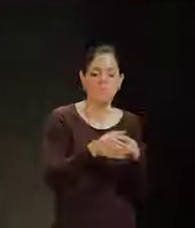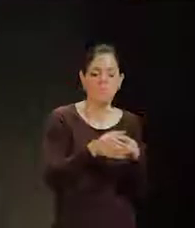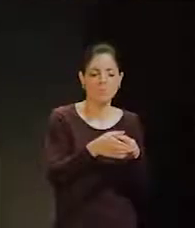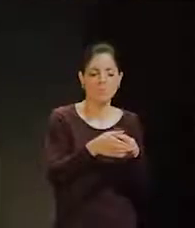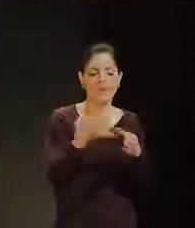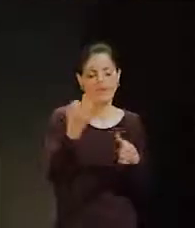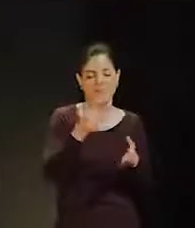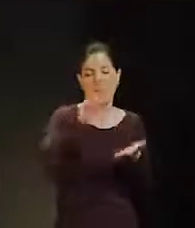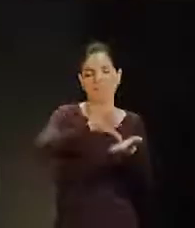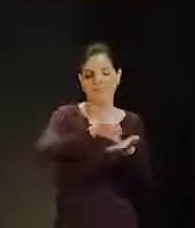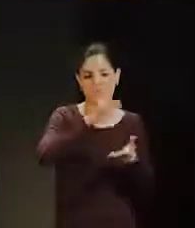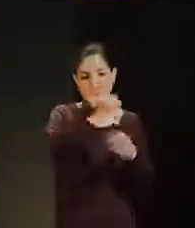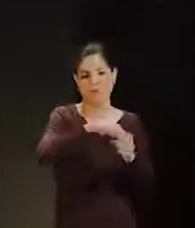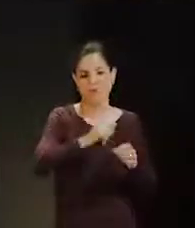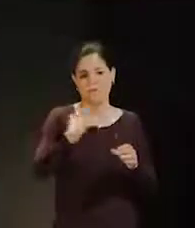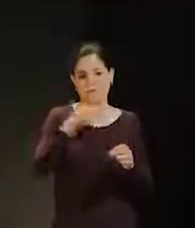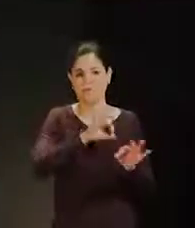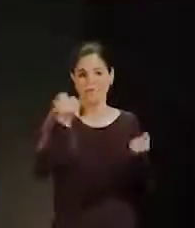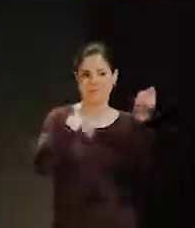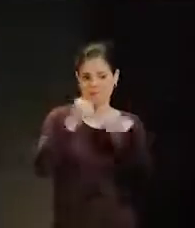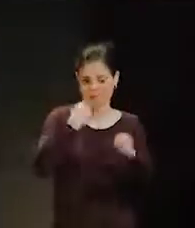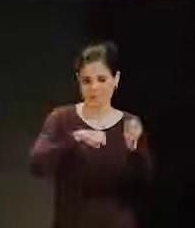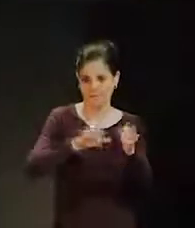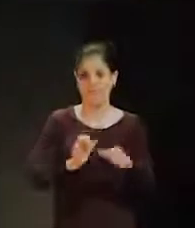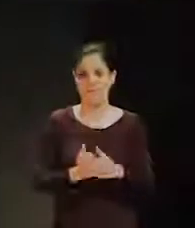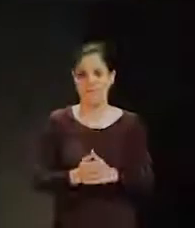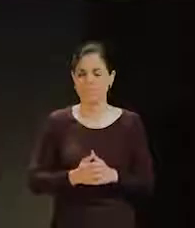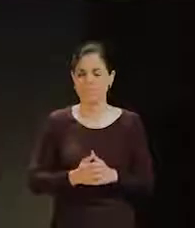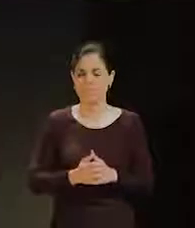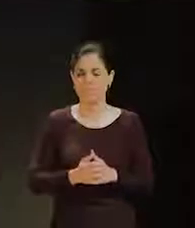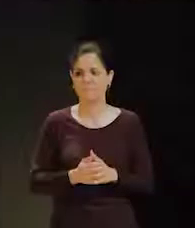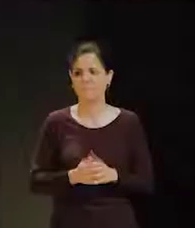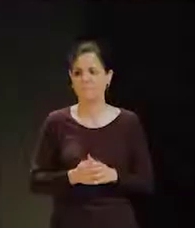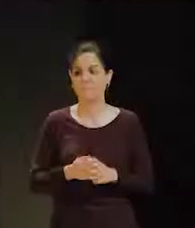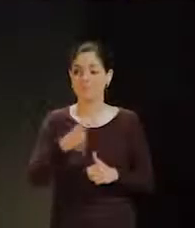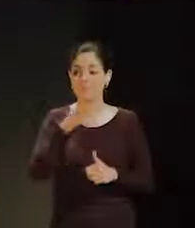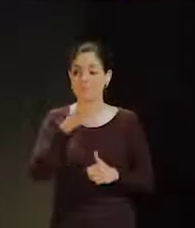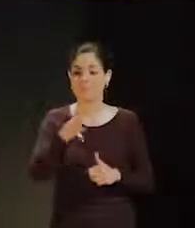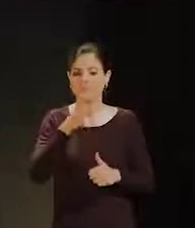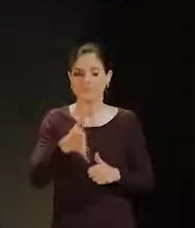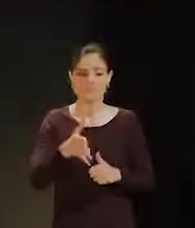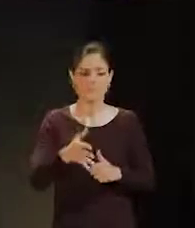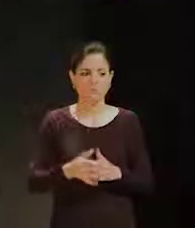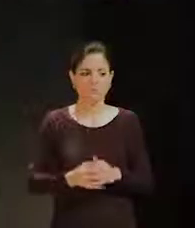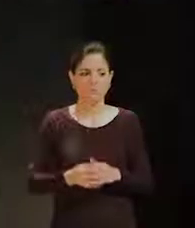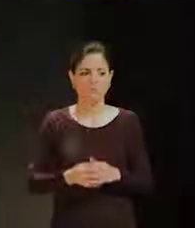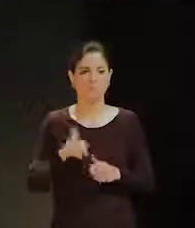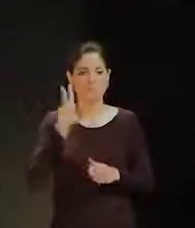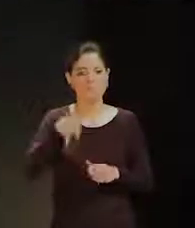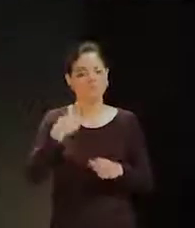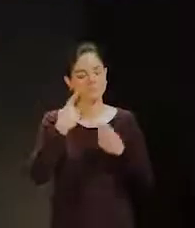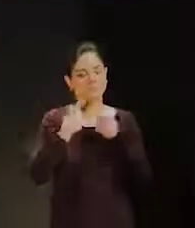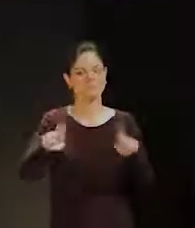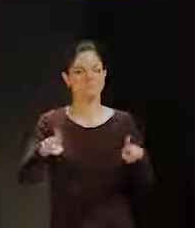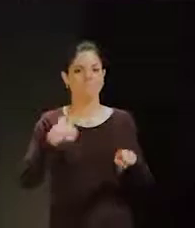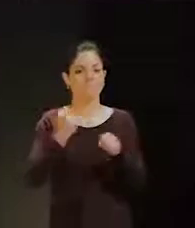la ciudad que tiene el teatro en ella. Y por eso es muy diferente